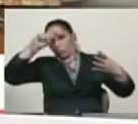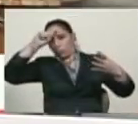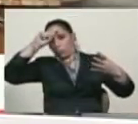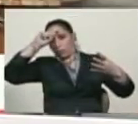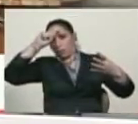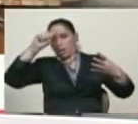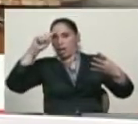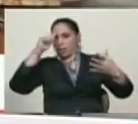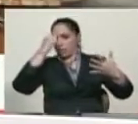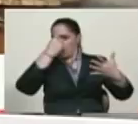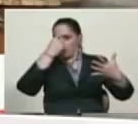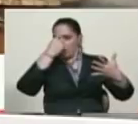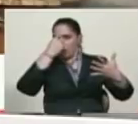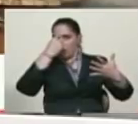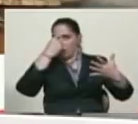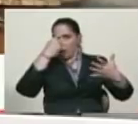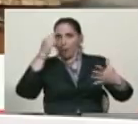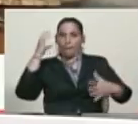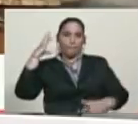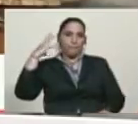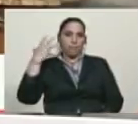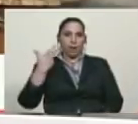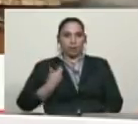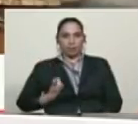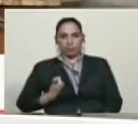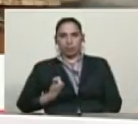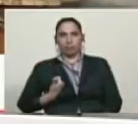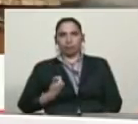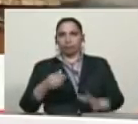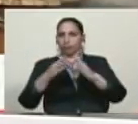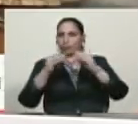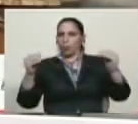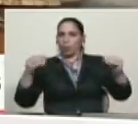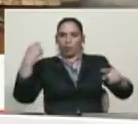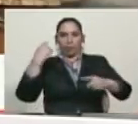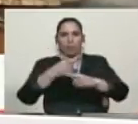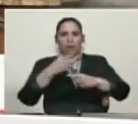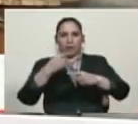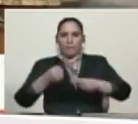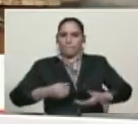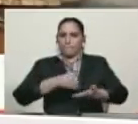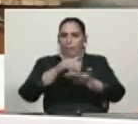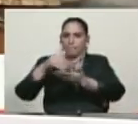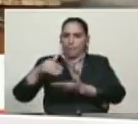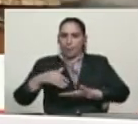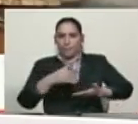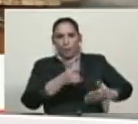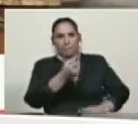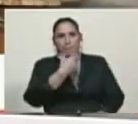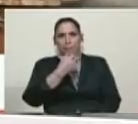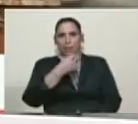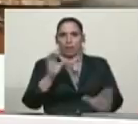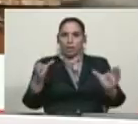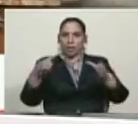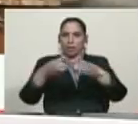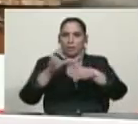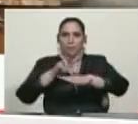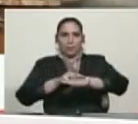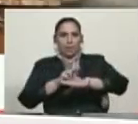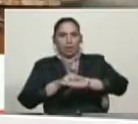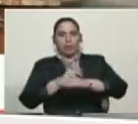india y palestina en todo lo que tiene que ver con el surtido de medicinas de equipos médicos a